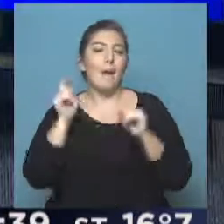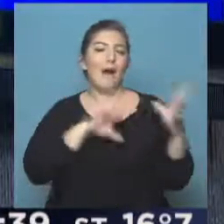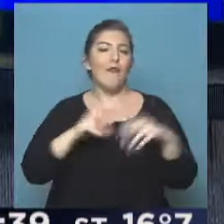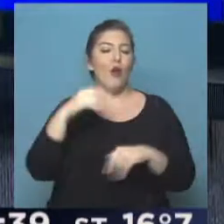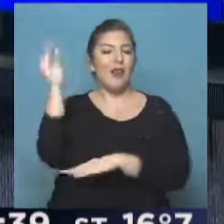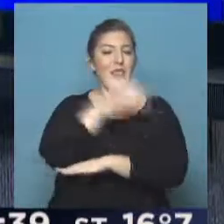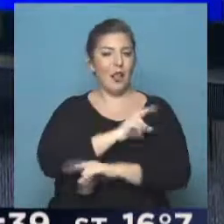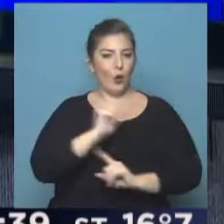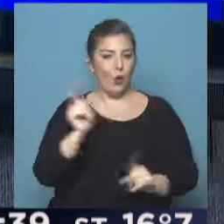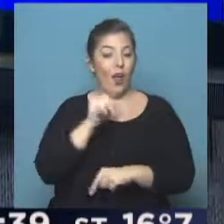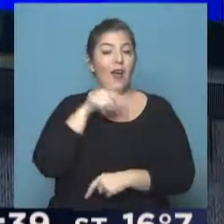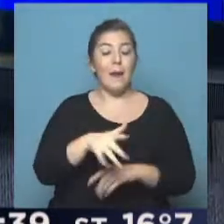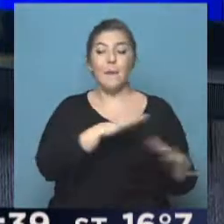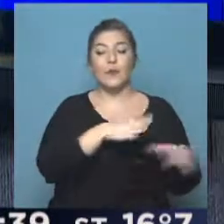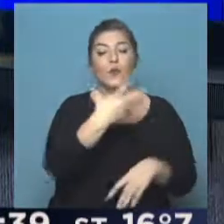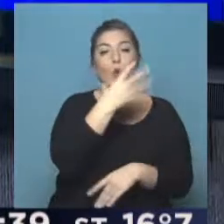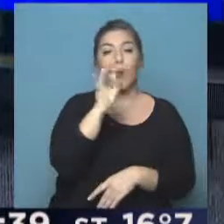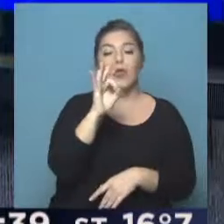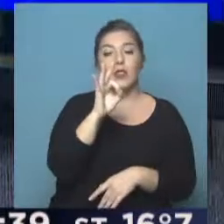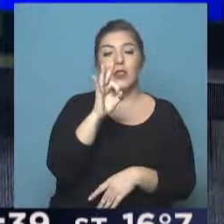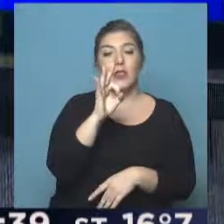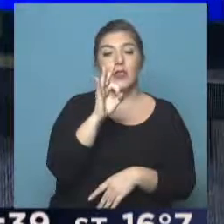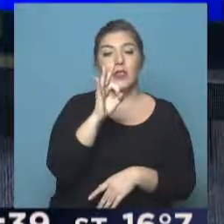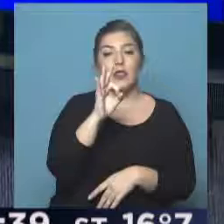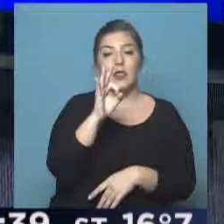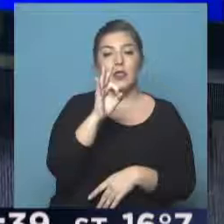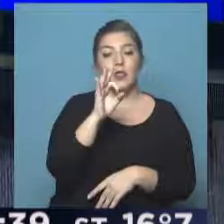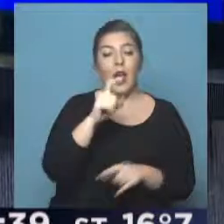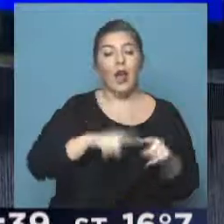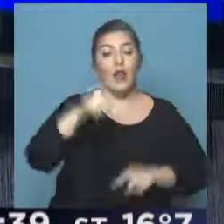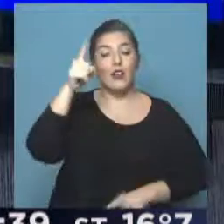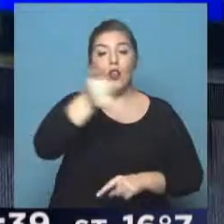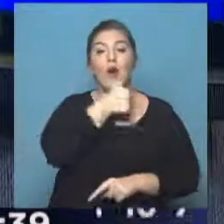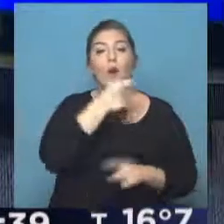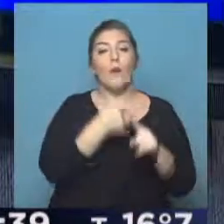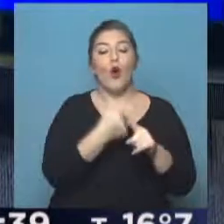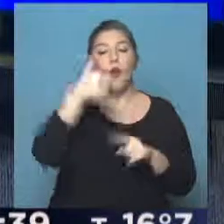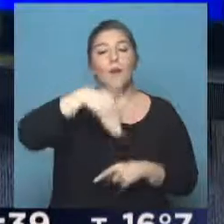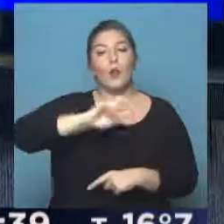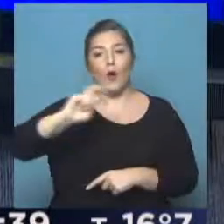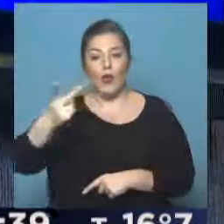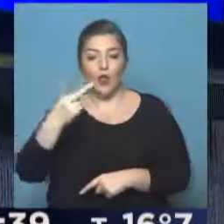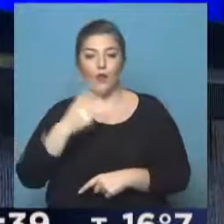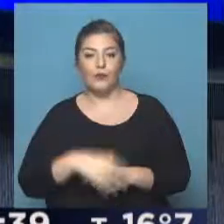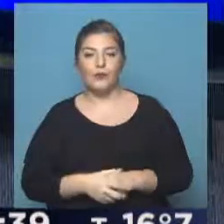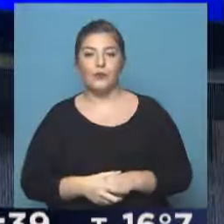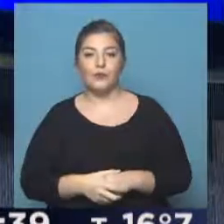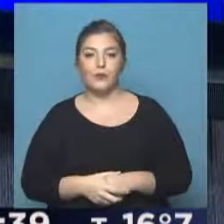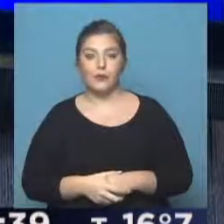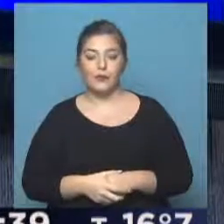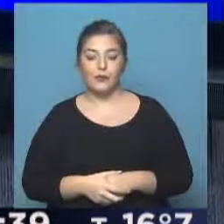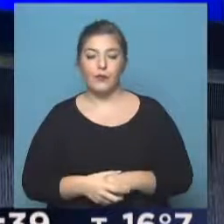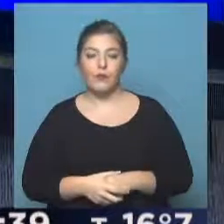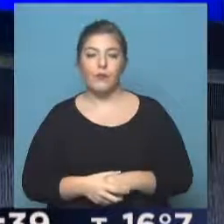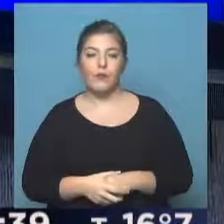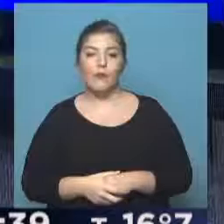Santa Cruz, donde se estiman hasta 50 litros de agua por cada metro cuadrado por zonas. En el